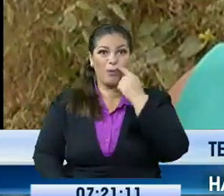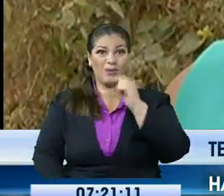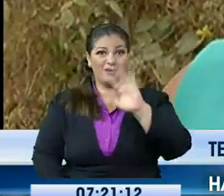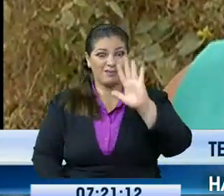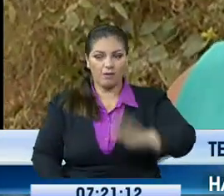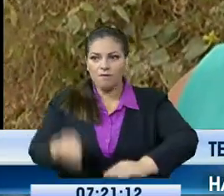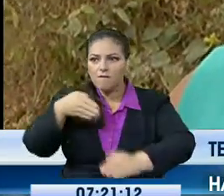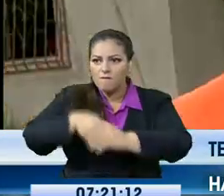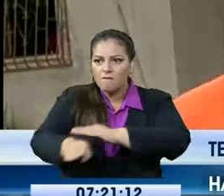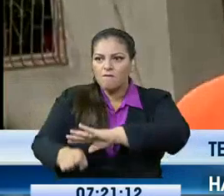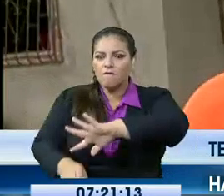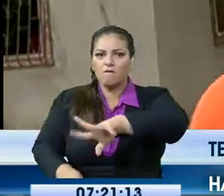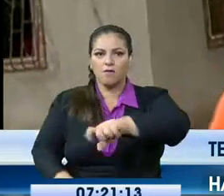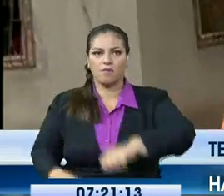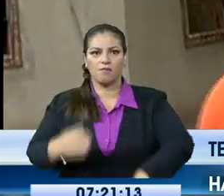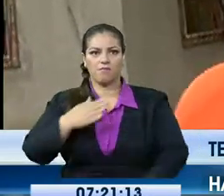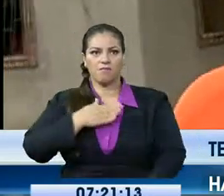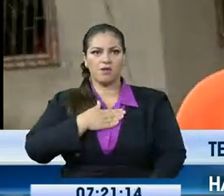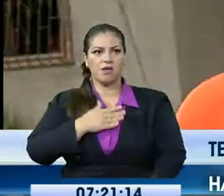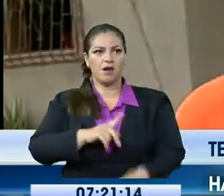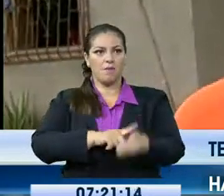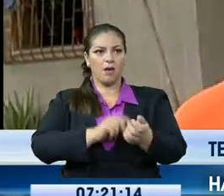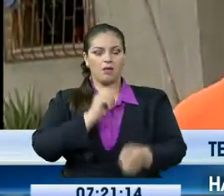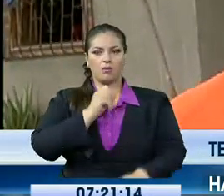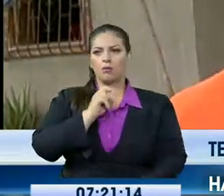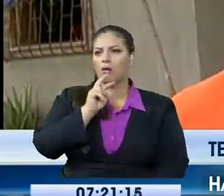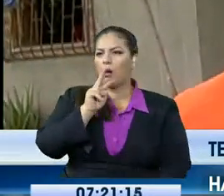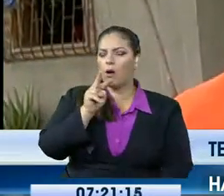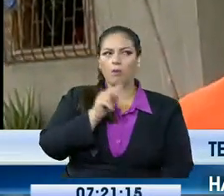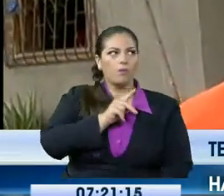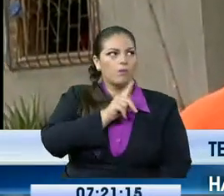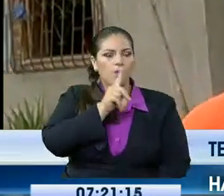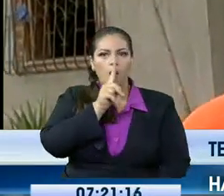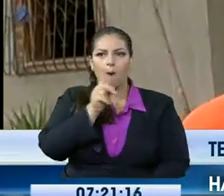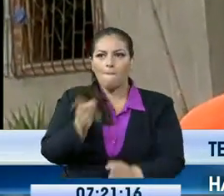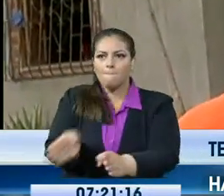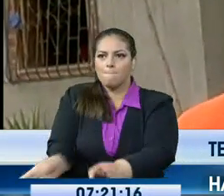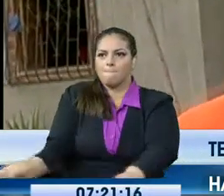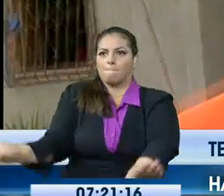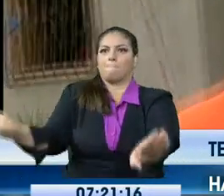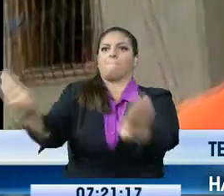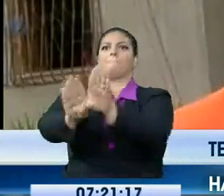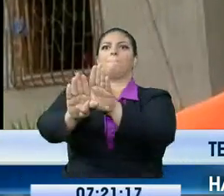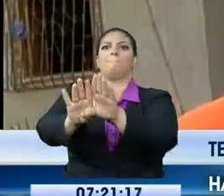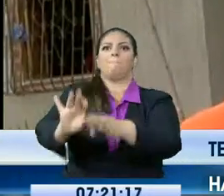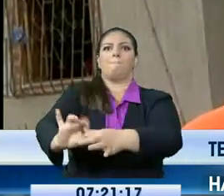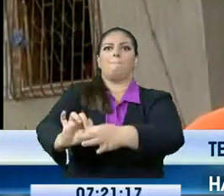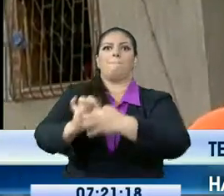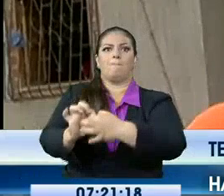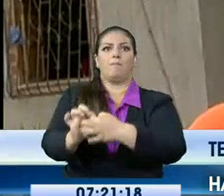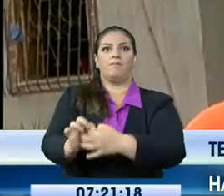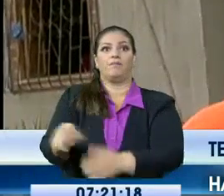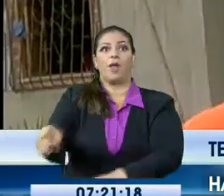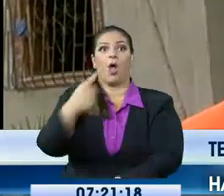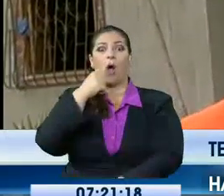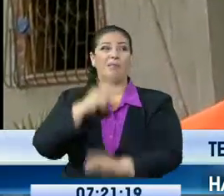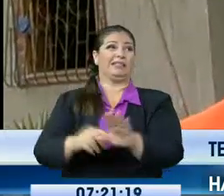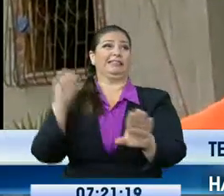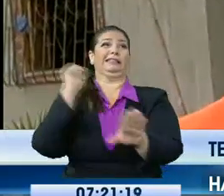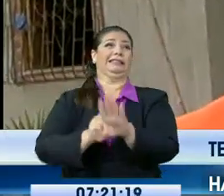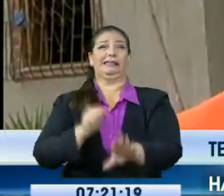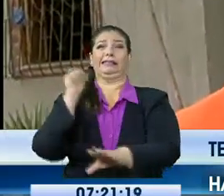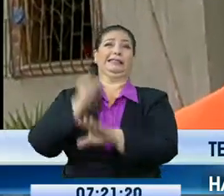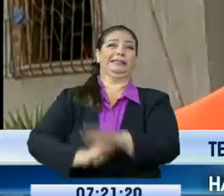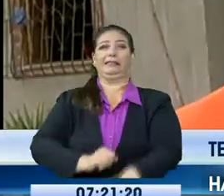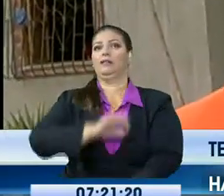pidieron auxilio. Con la intención de entrar a la casa, pues, buscar supuestamente dinero, dijo. ¿A qué más? Dijo, bombas que tienen